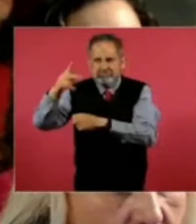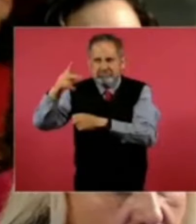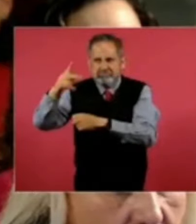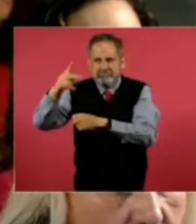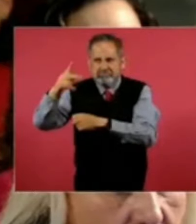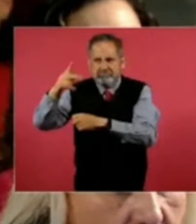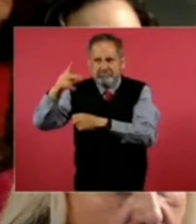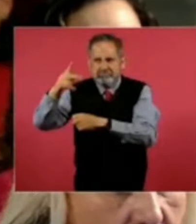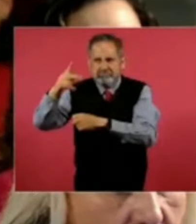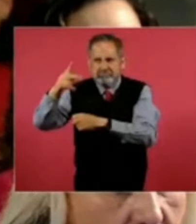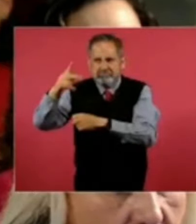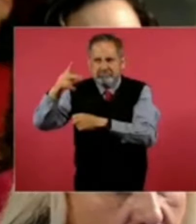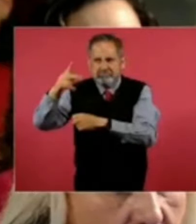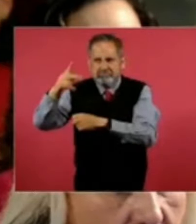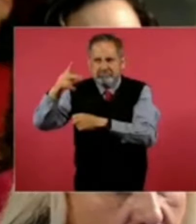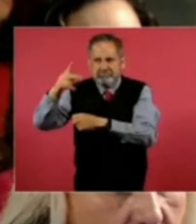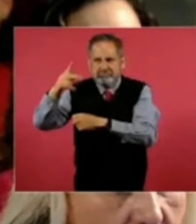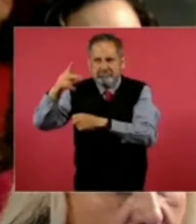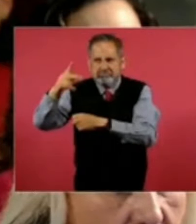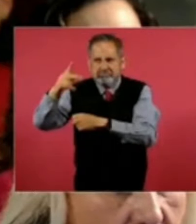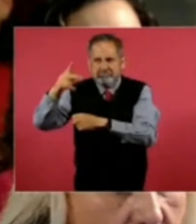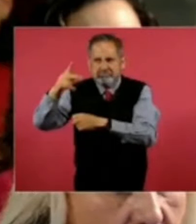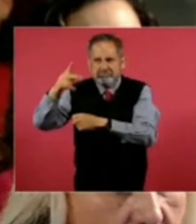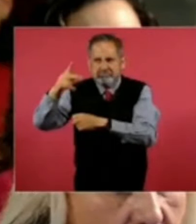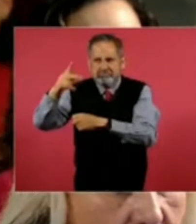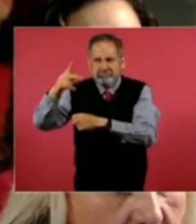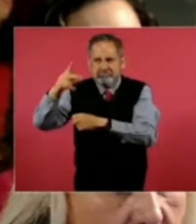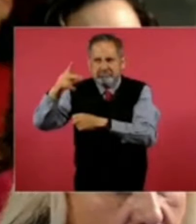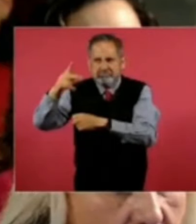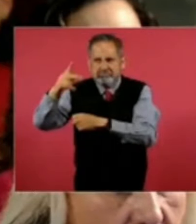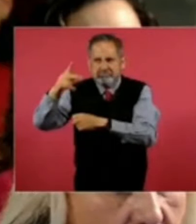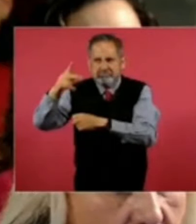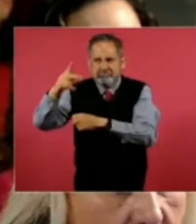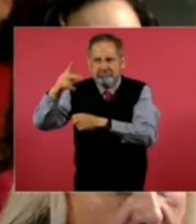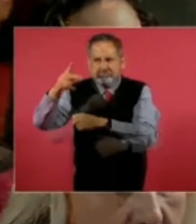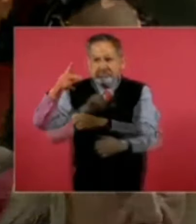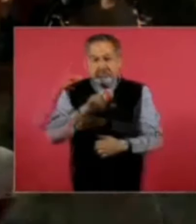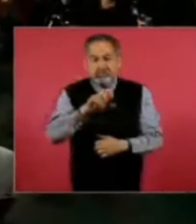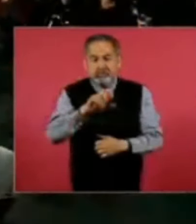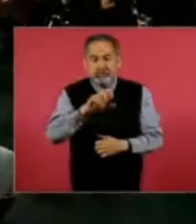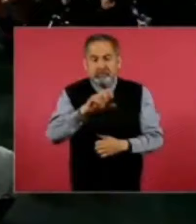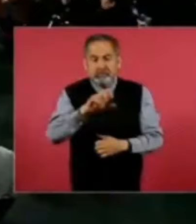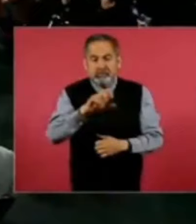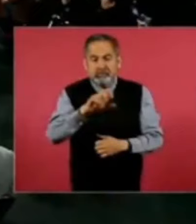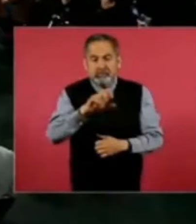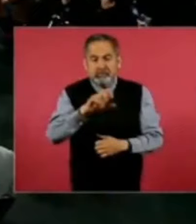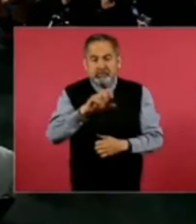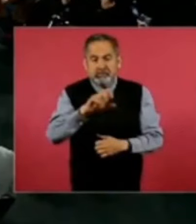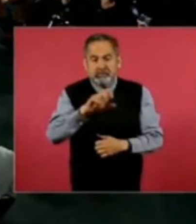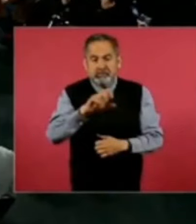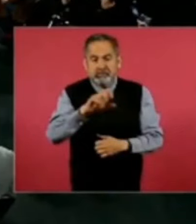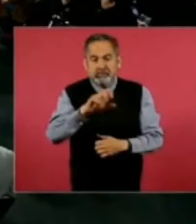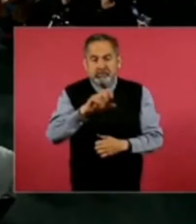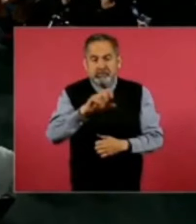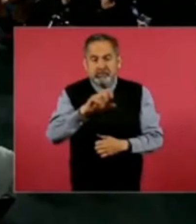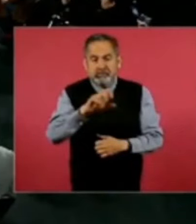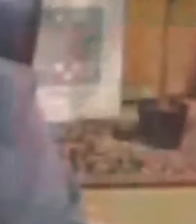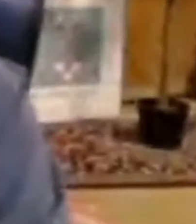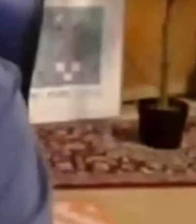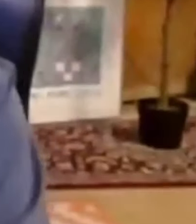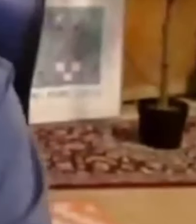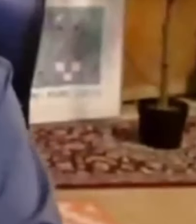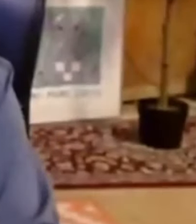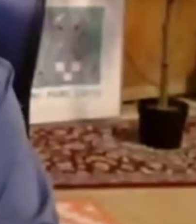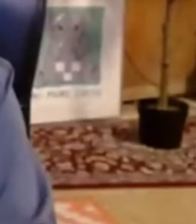barrabasadas, ¿no? Esas mamarrachadas, que es la palabra correcta, esa bola de mamarrachadas. Y hoy, bueno, pues queda exhibida como